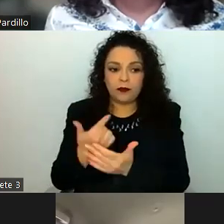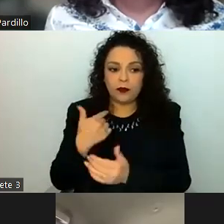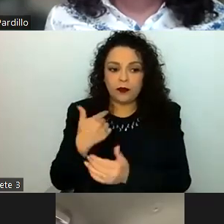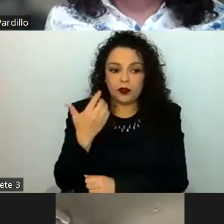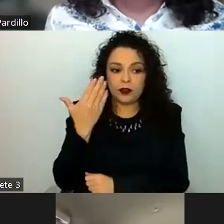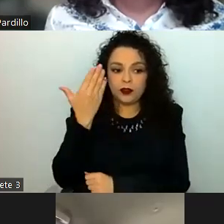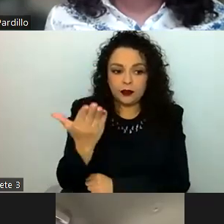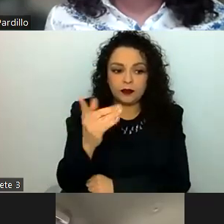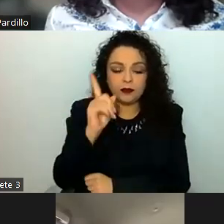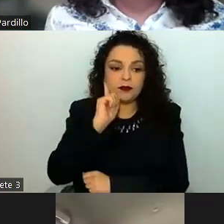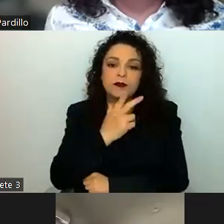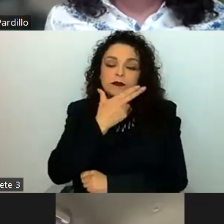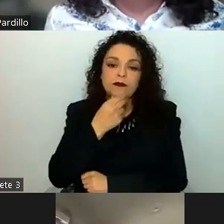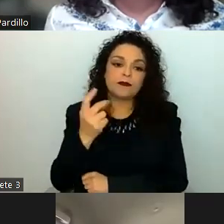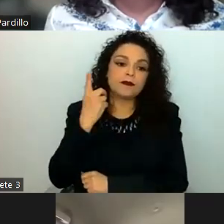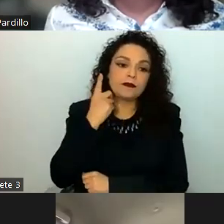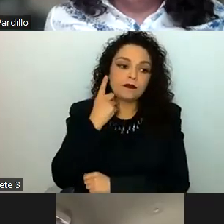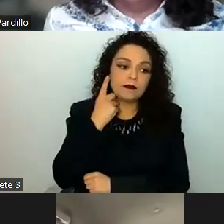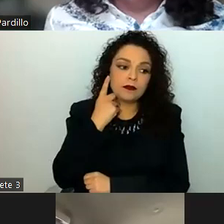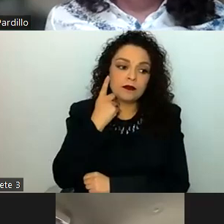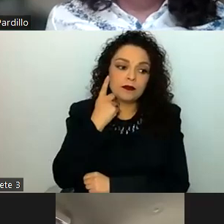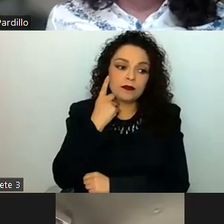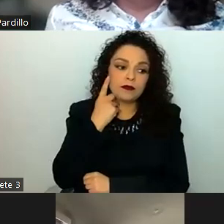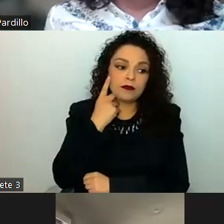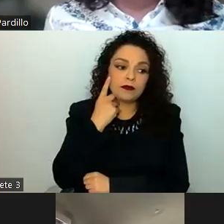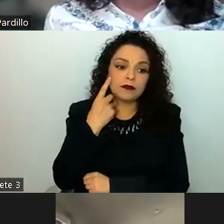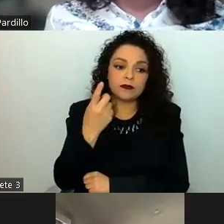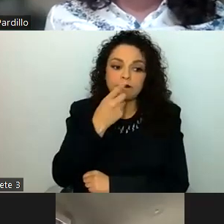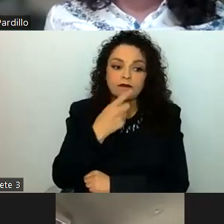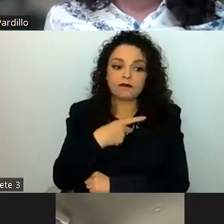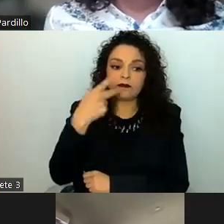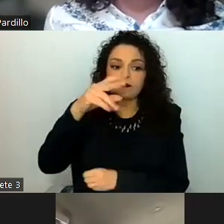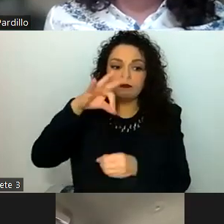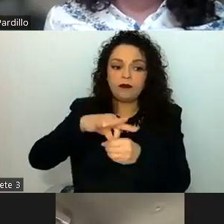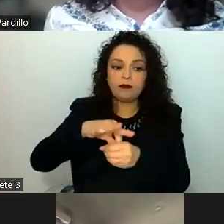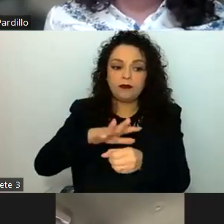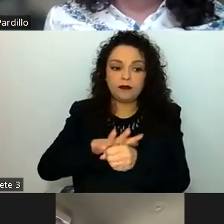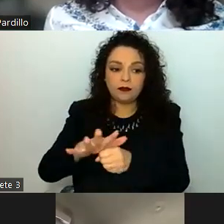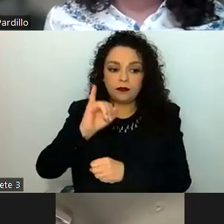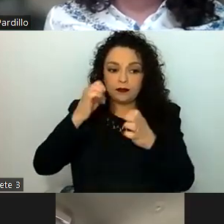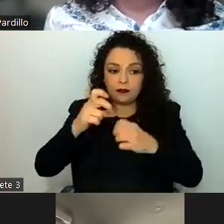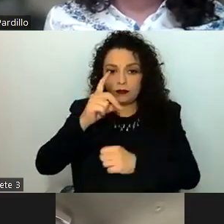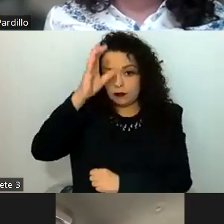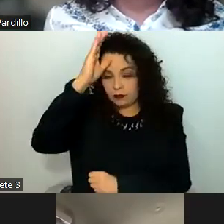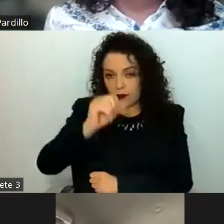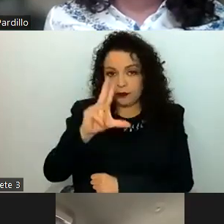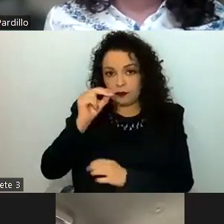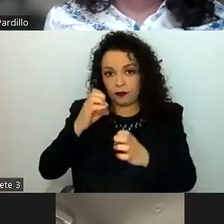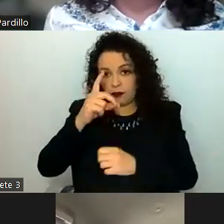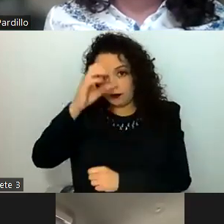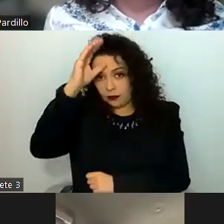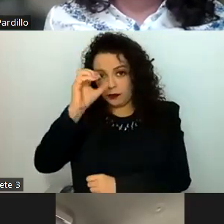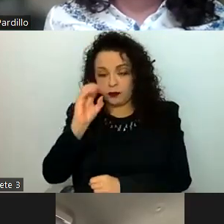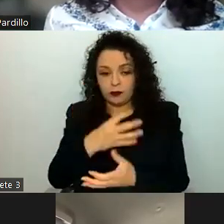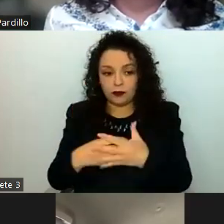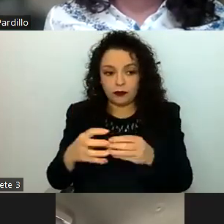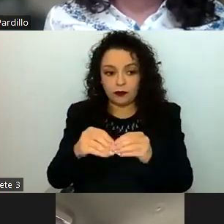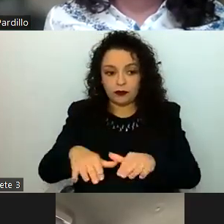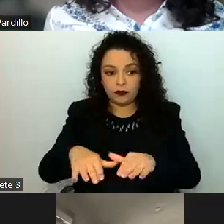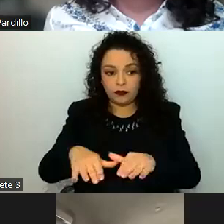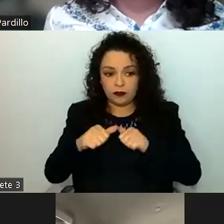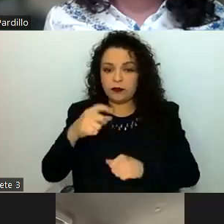las diputadas y los diputados manifestar el sentido de su voto a favor, en contra o abstención conforme se les vaya